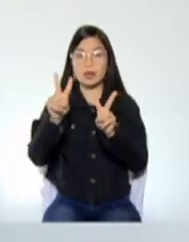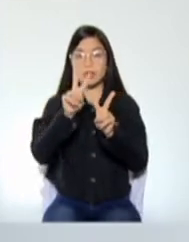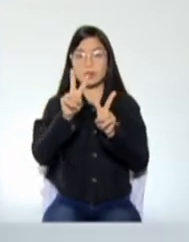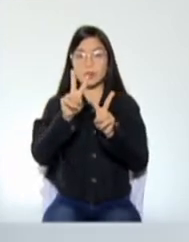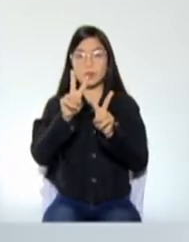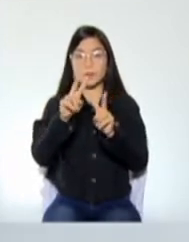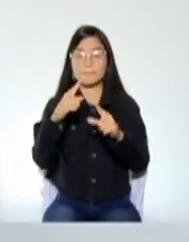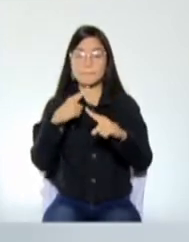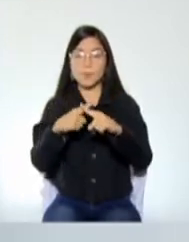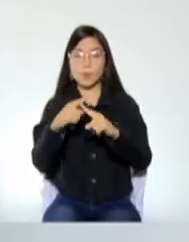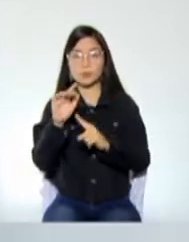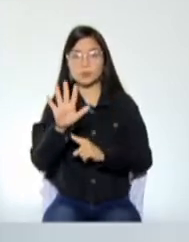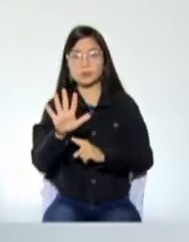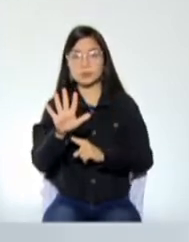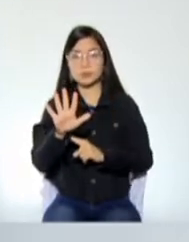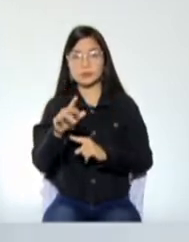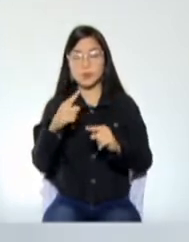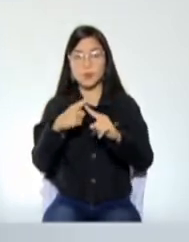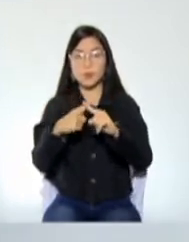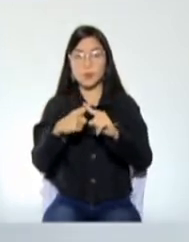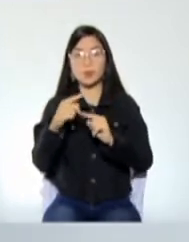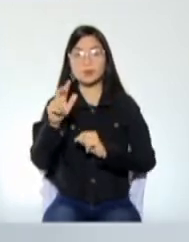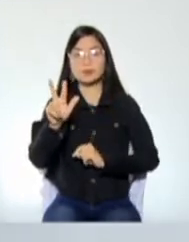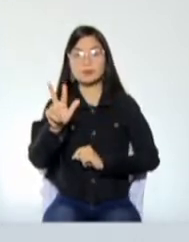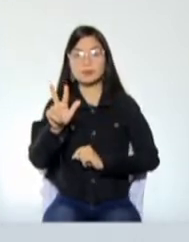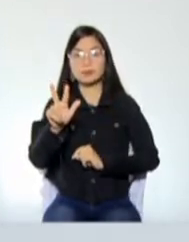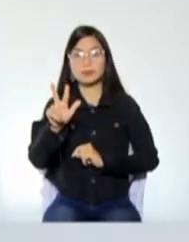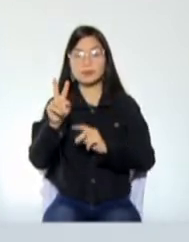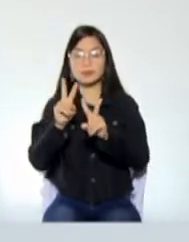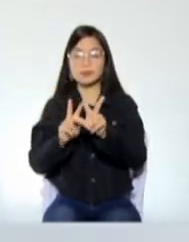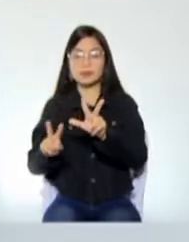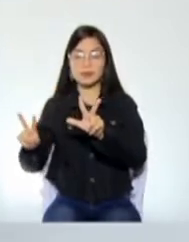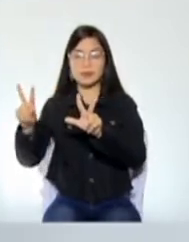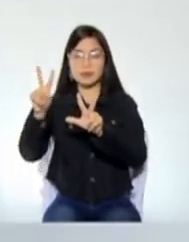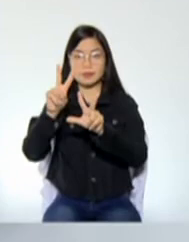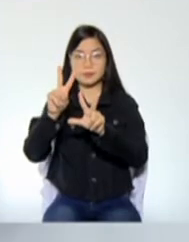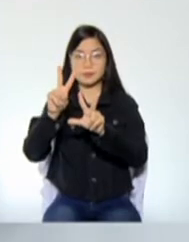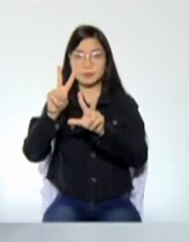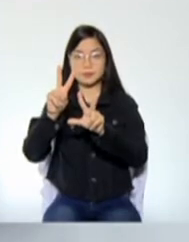por 5 por 3 a la 2.